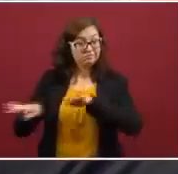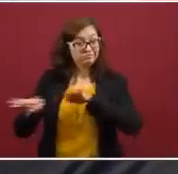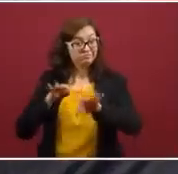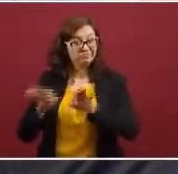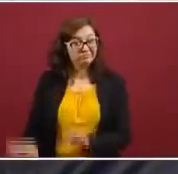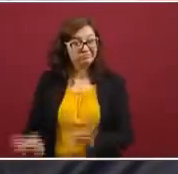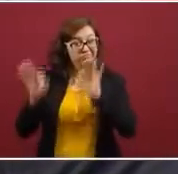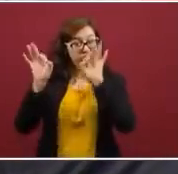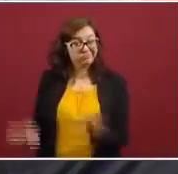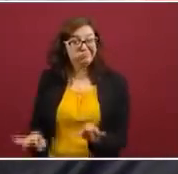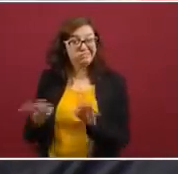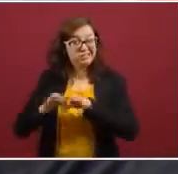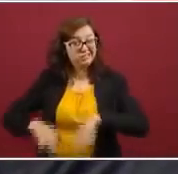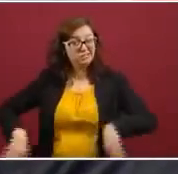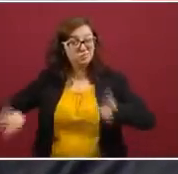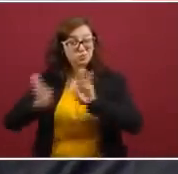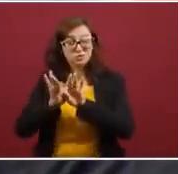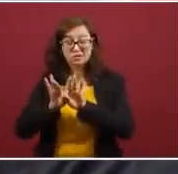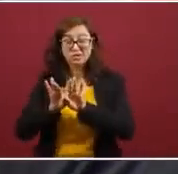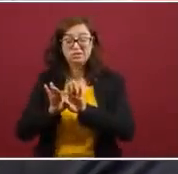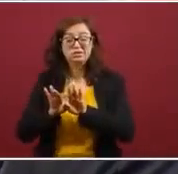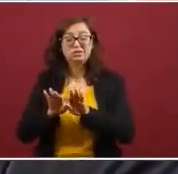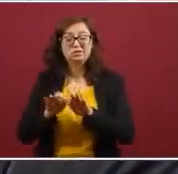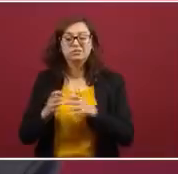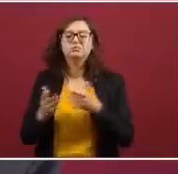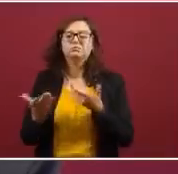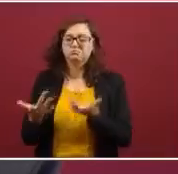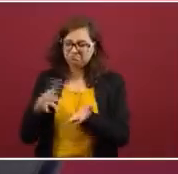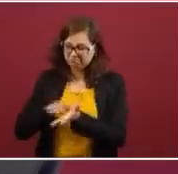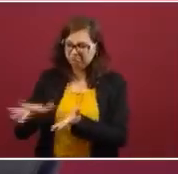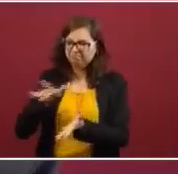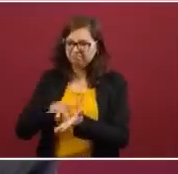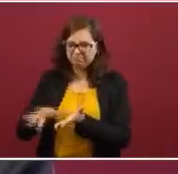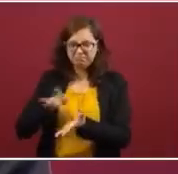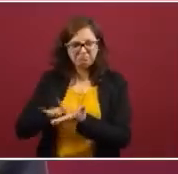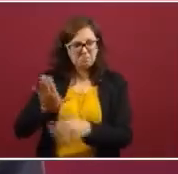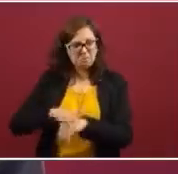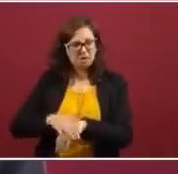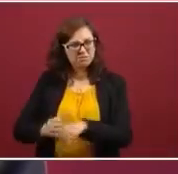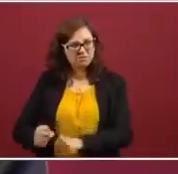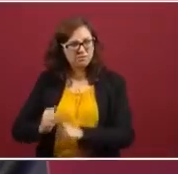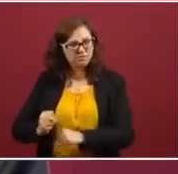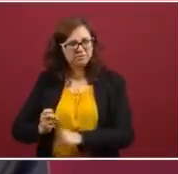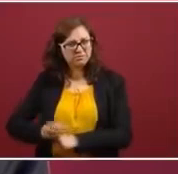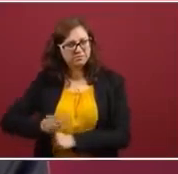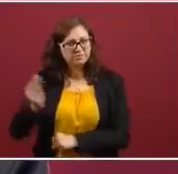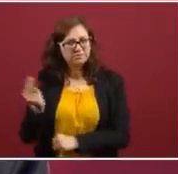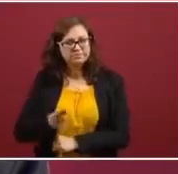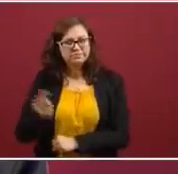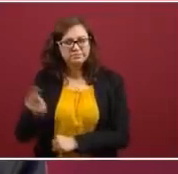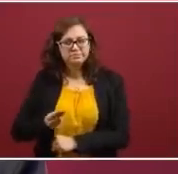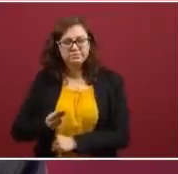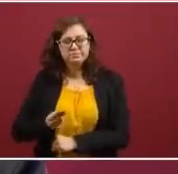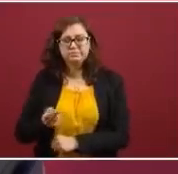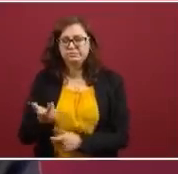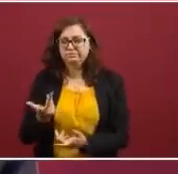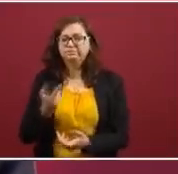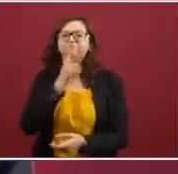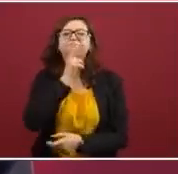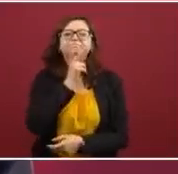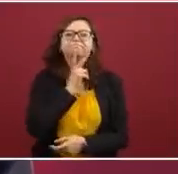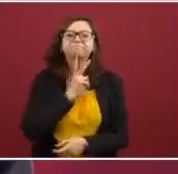fundamental, que vamos a fortalecer esta empresa, que se va a producir